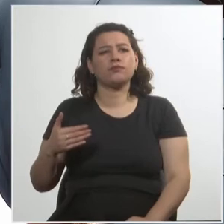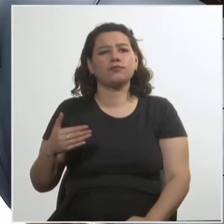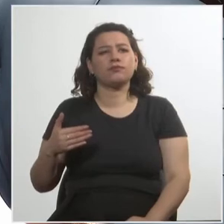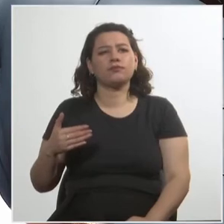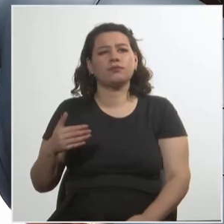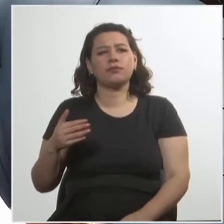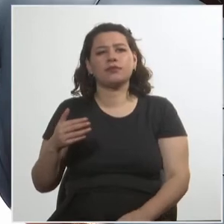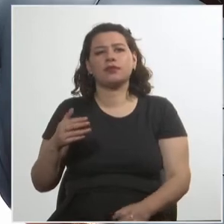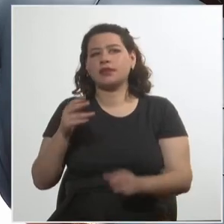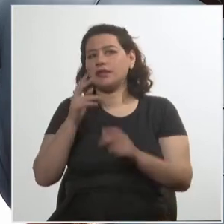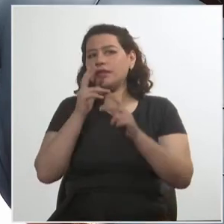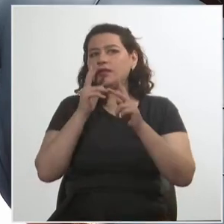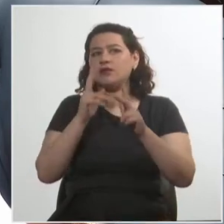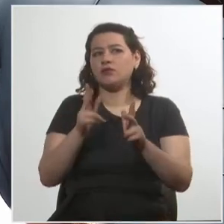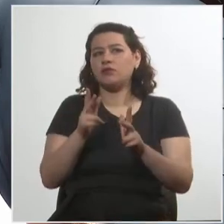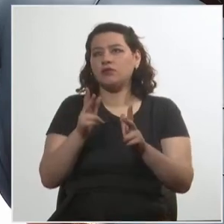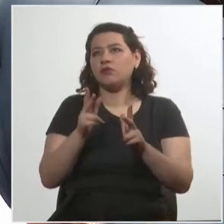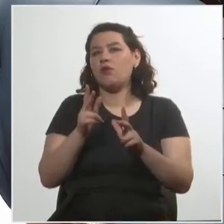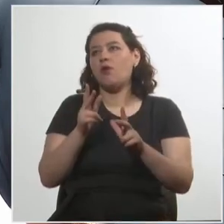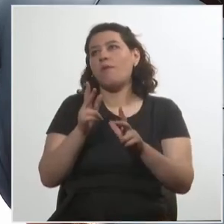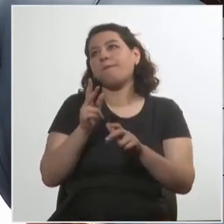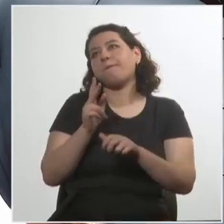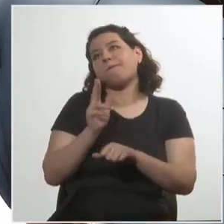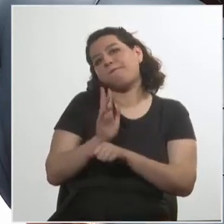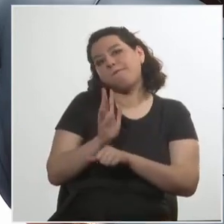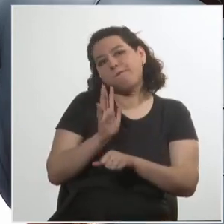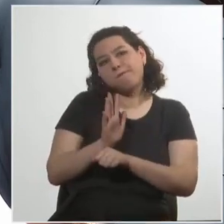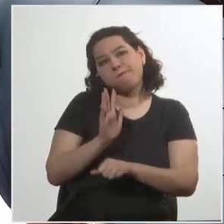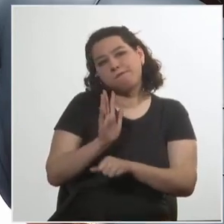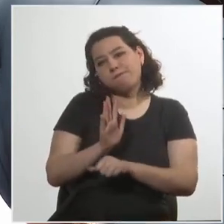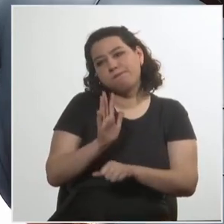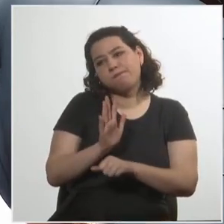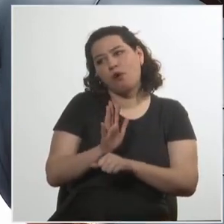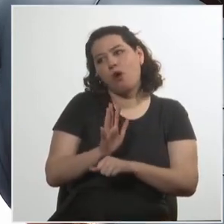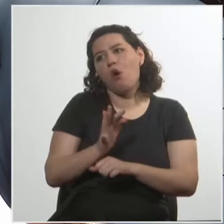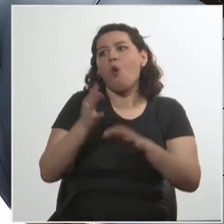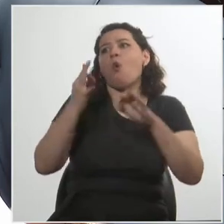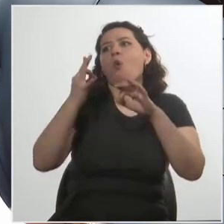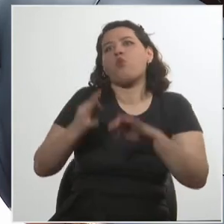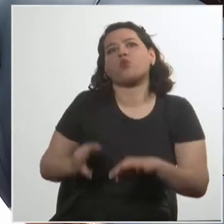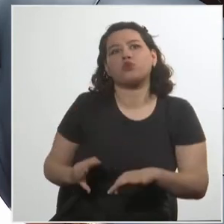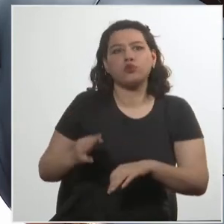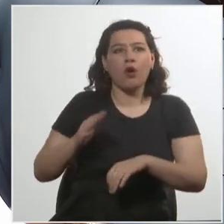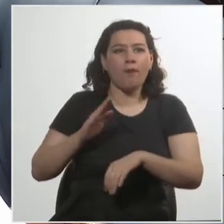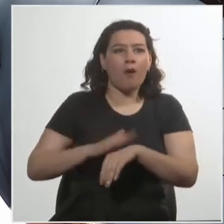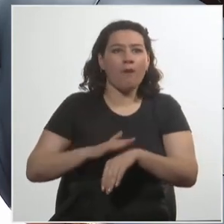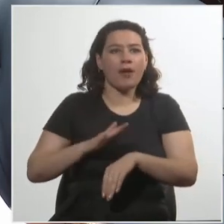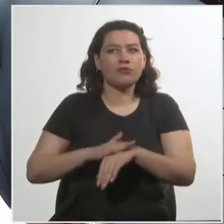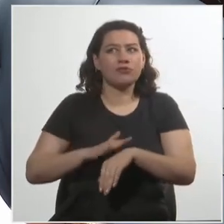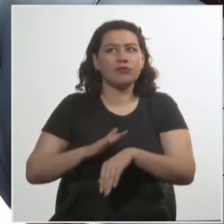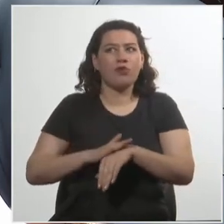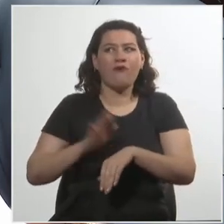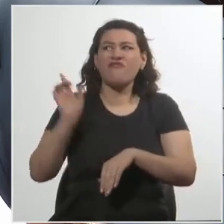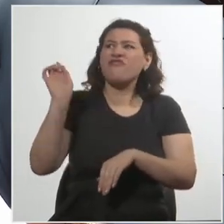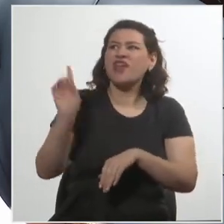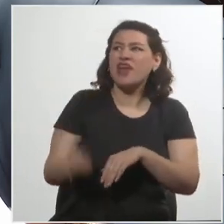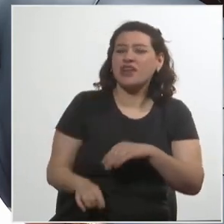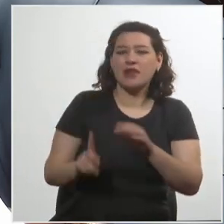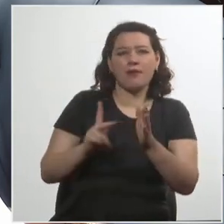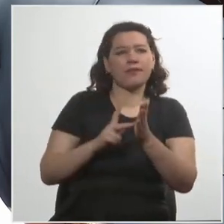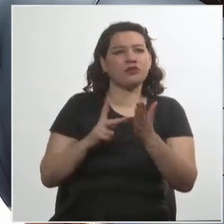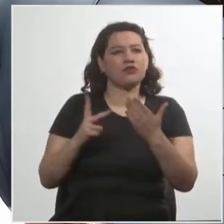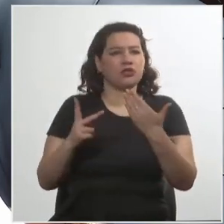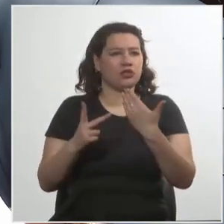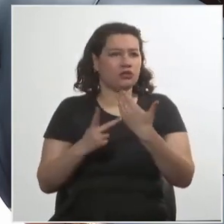Cómo decirlo a la oportunidad en la que este proyecto se plantea y la